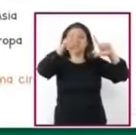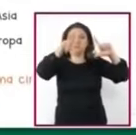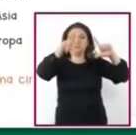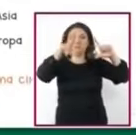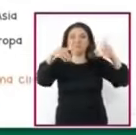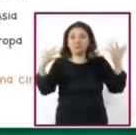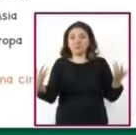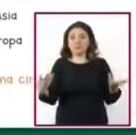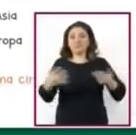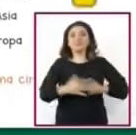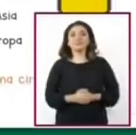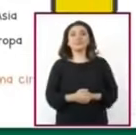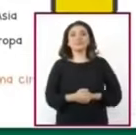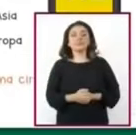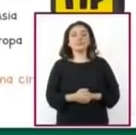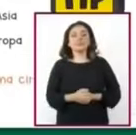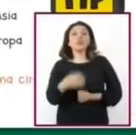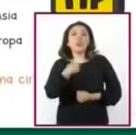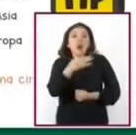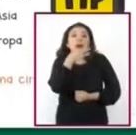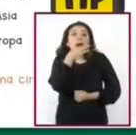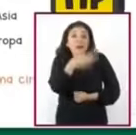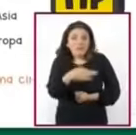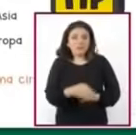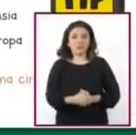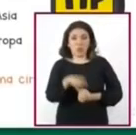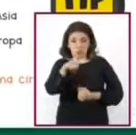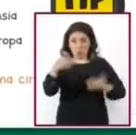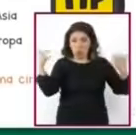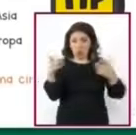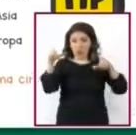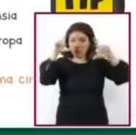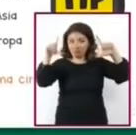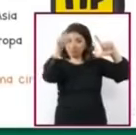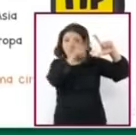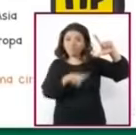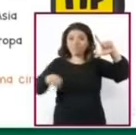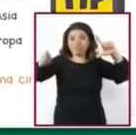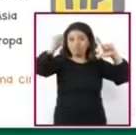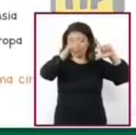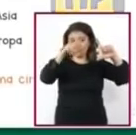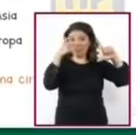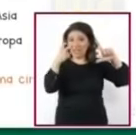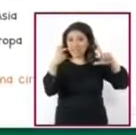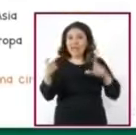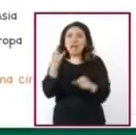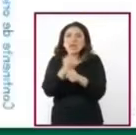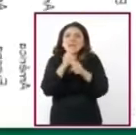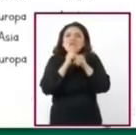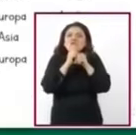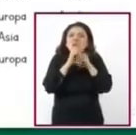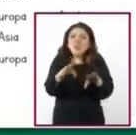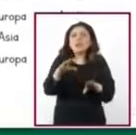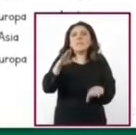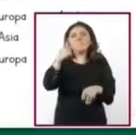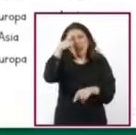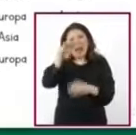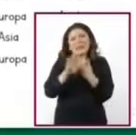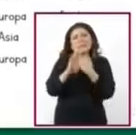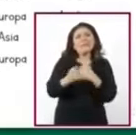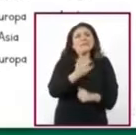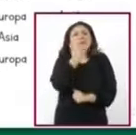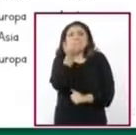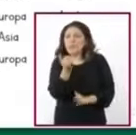gráfico circular. Un tip para realizar el diagrama circular de un conjunto de datos evitando